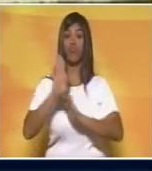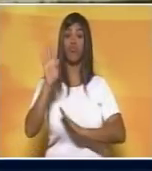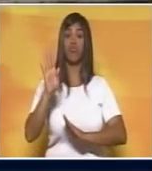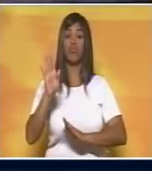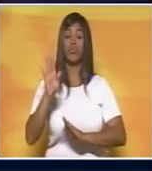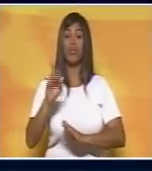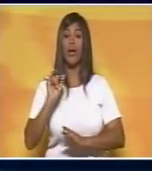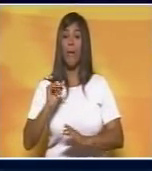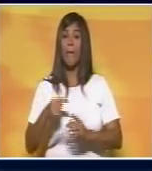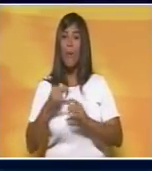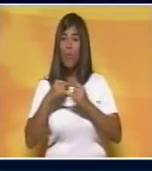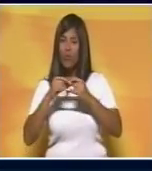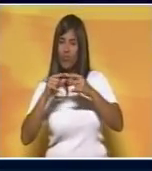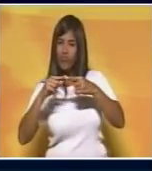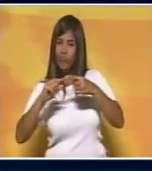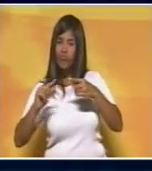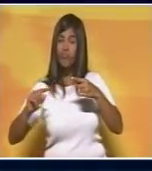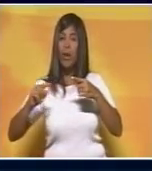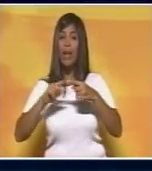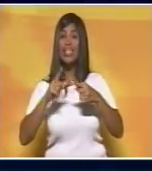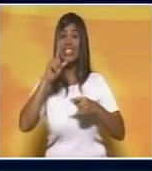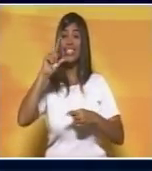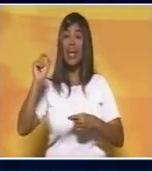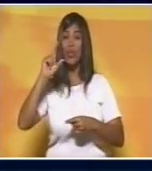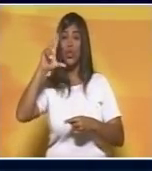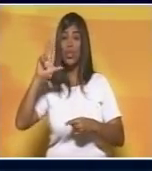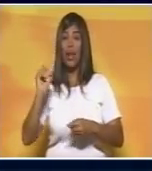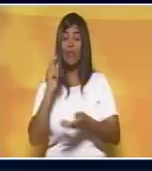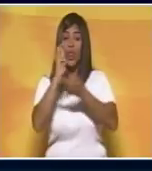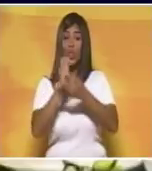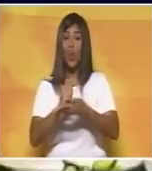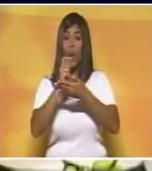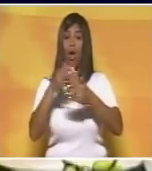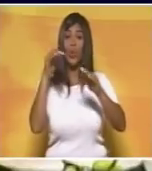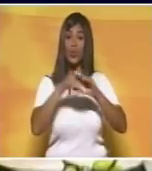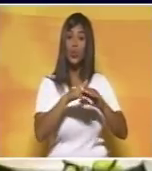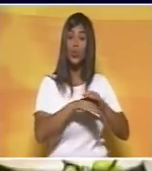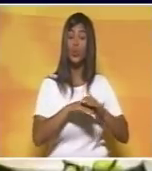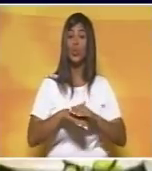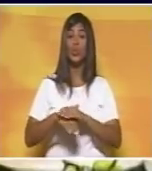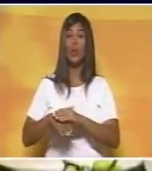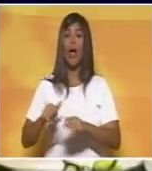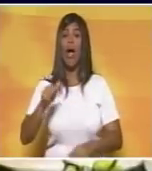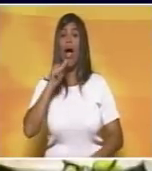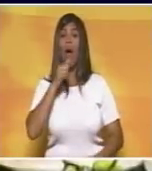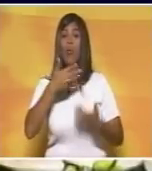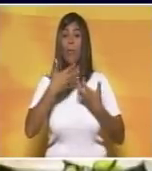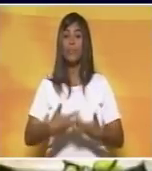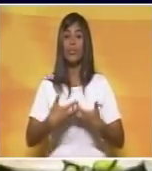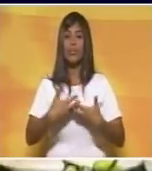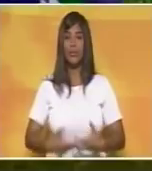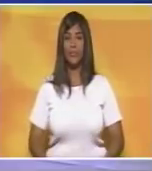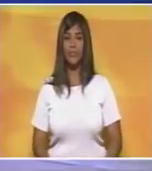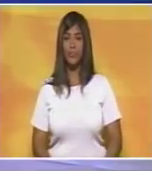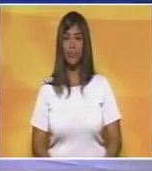también el umbral de 130 toneladas permitidas de almacenamiento de agua pesada.